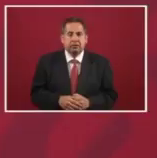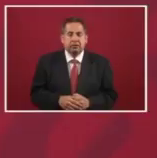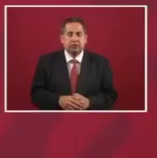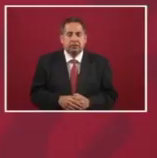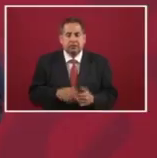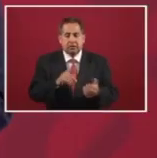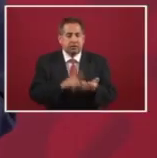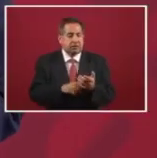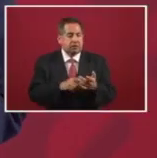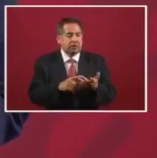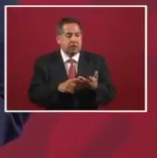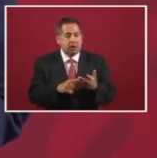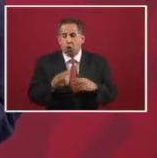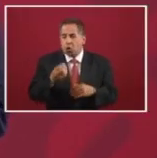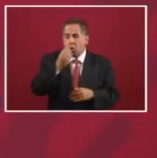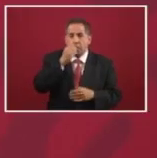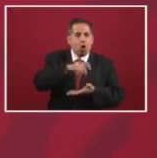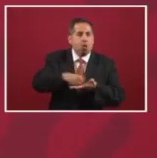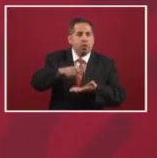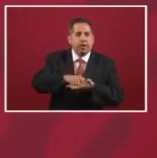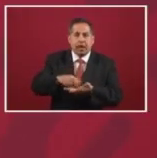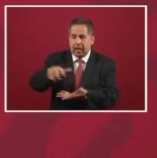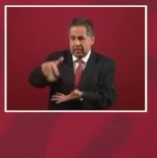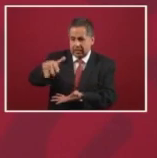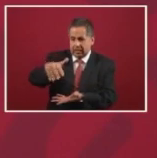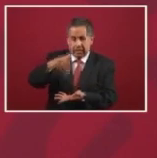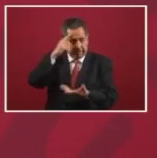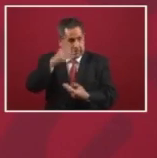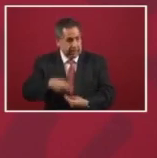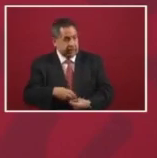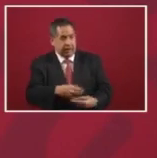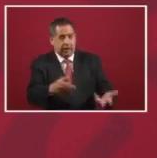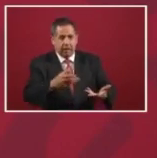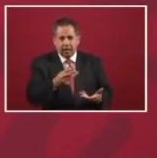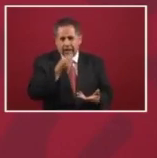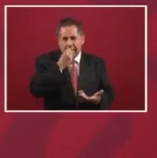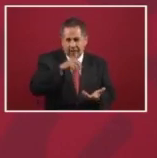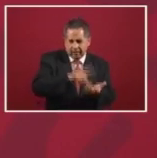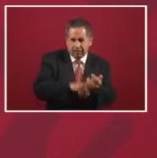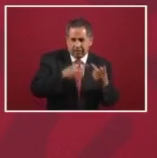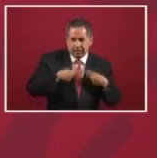en la compra de los alimentos para los reclusorios,